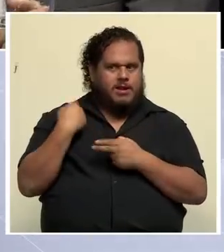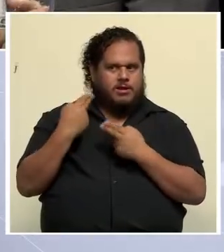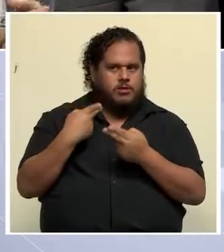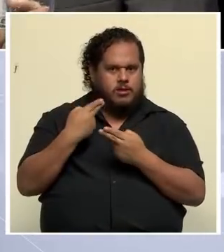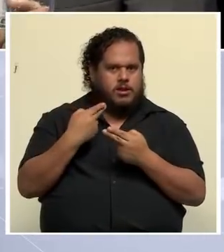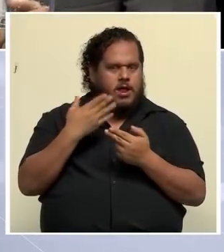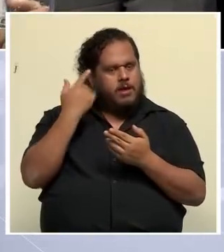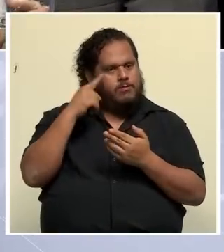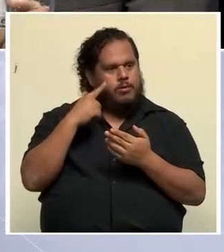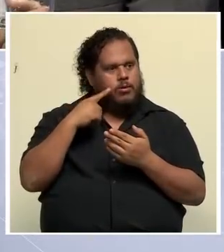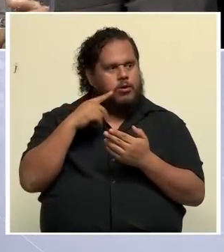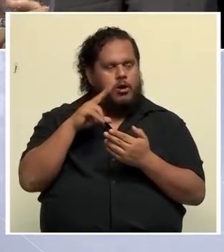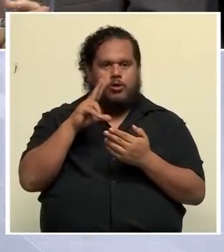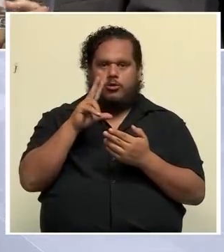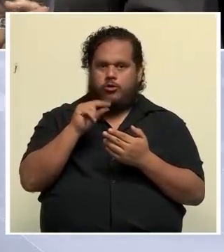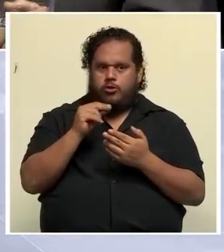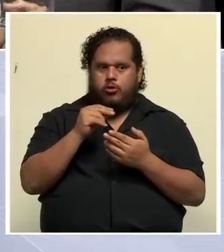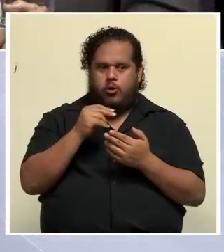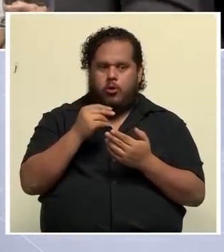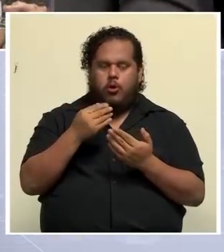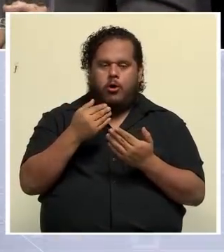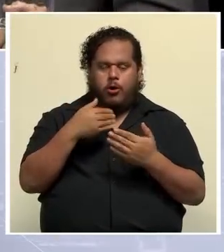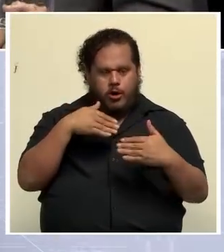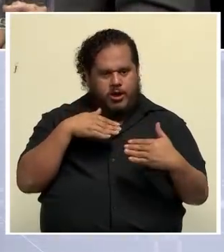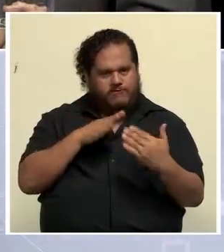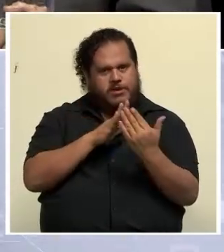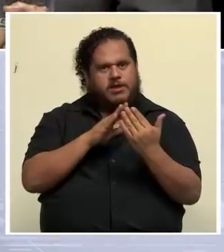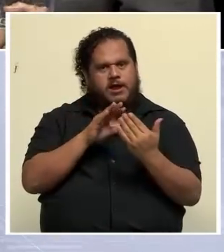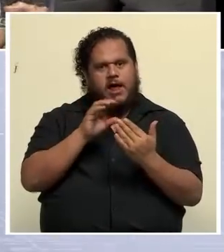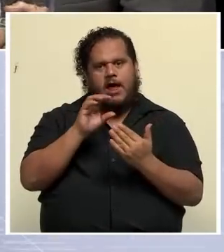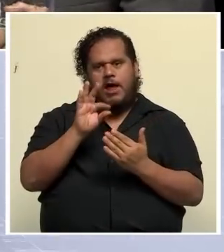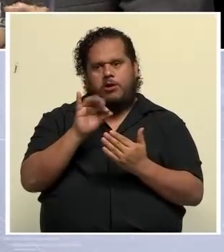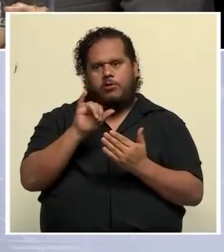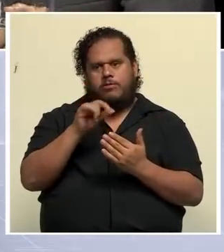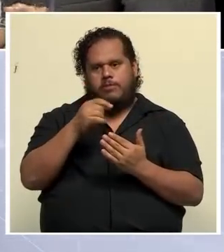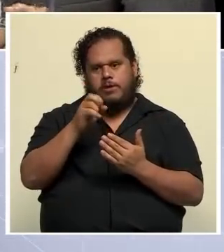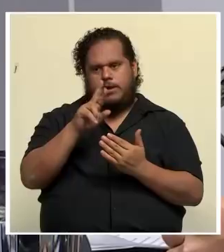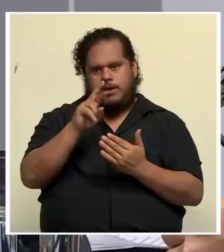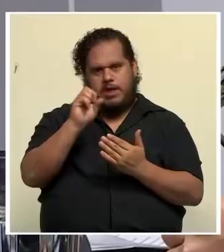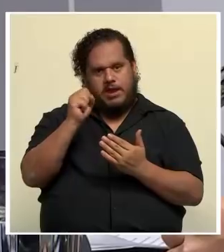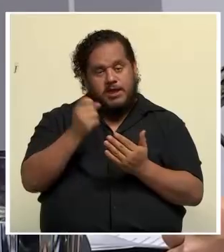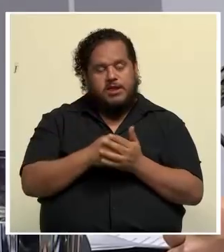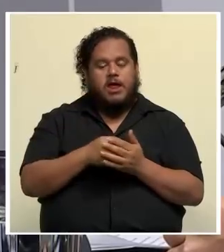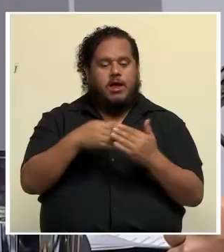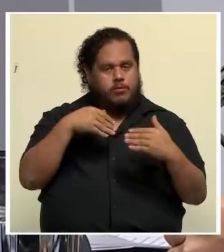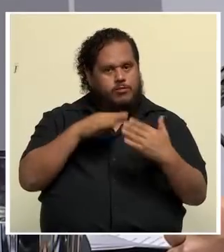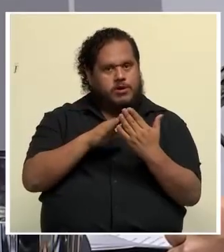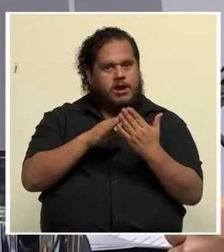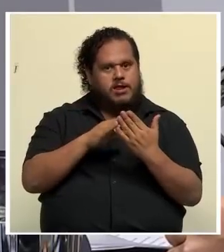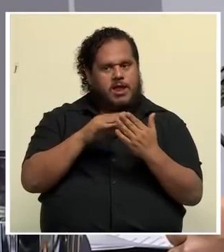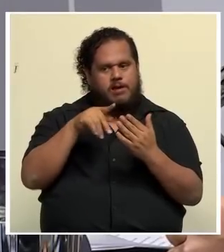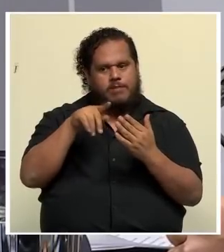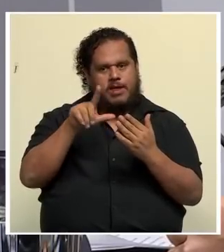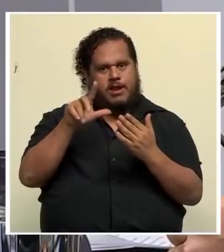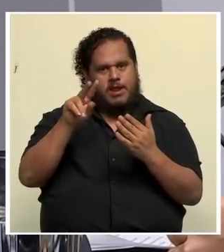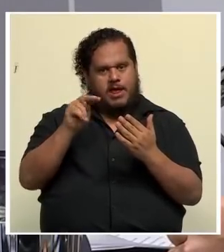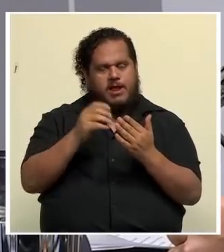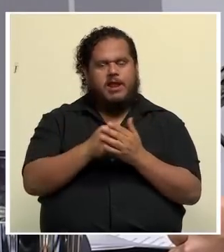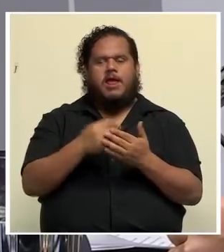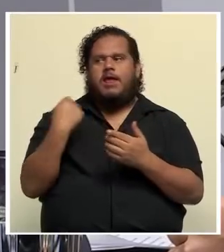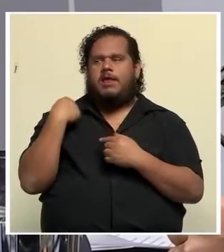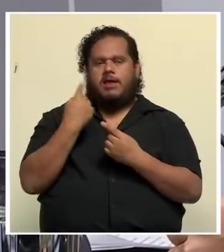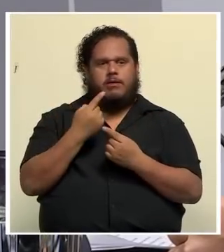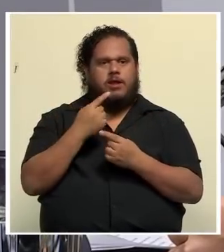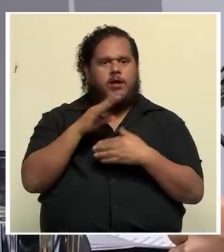los Figueres, que vienen históricamente por oponerse a Liberación Nacional y que vienen también por las cosas